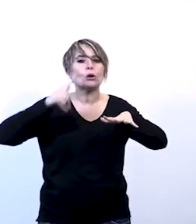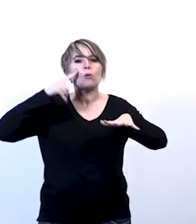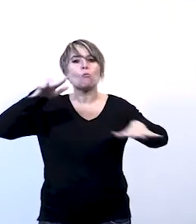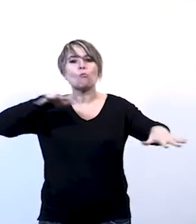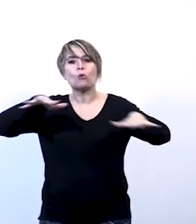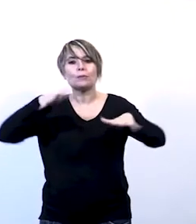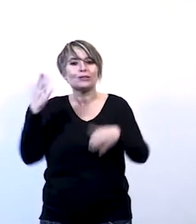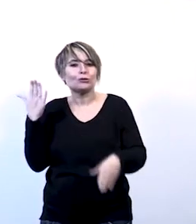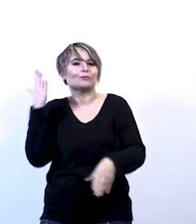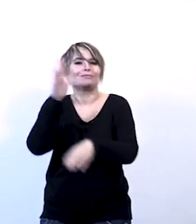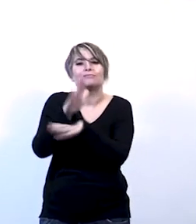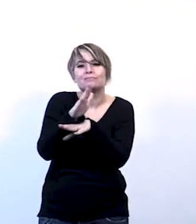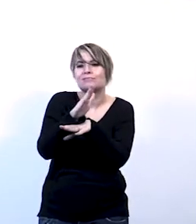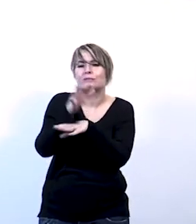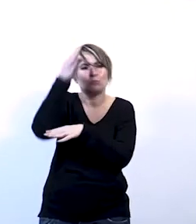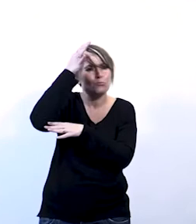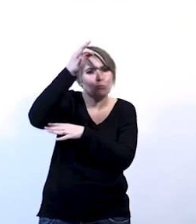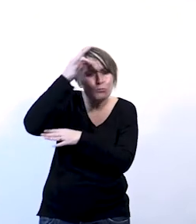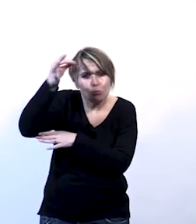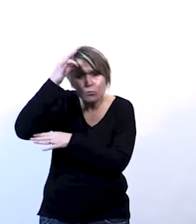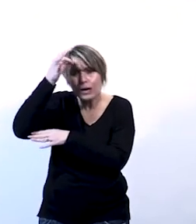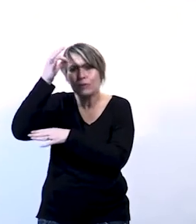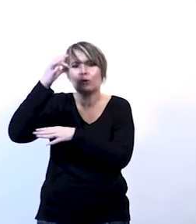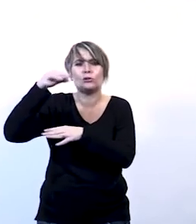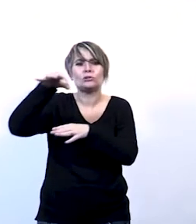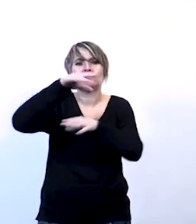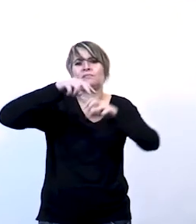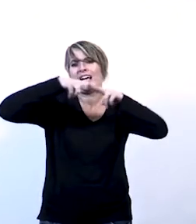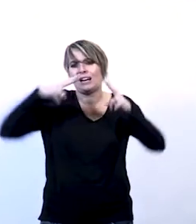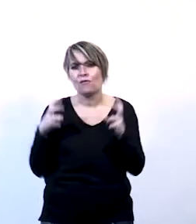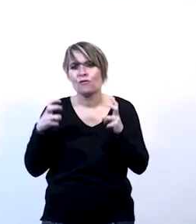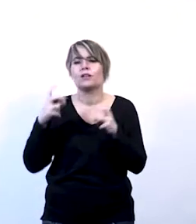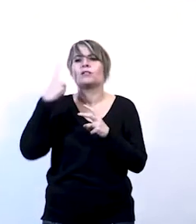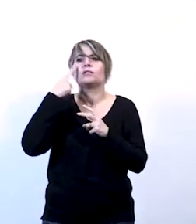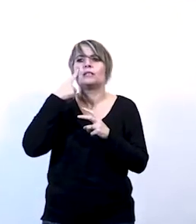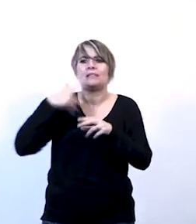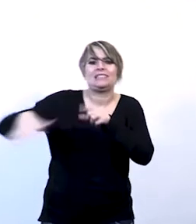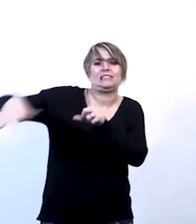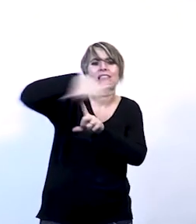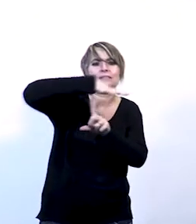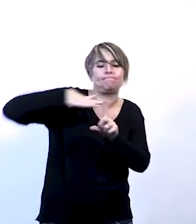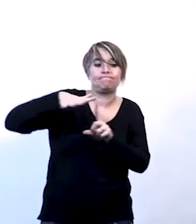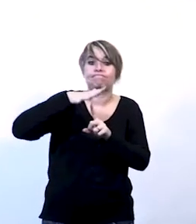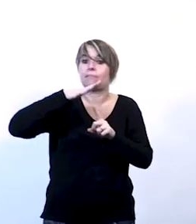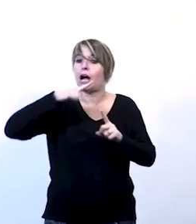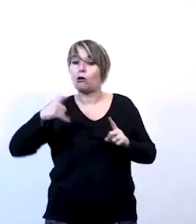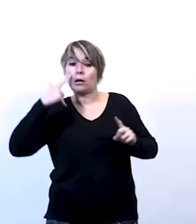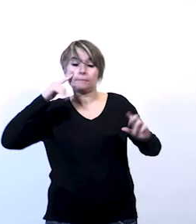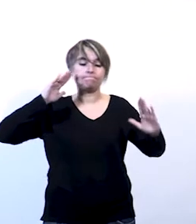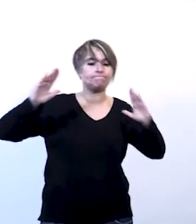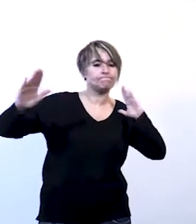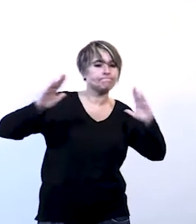tenía representantes en todos los pueblos, los campos de refugiados y en la diáspora. Últimamente